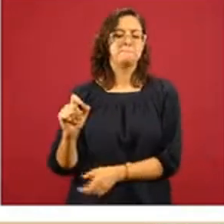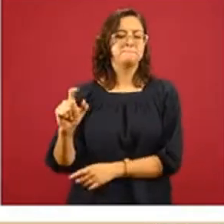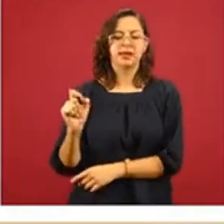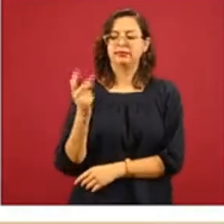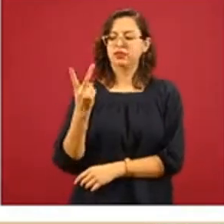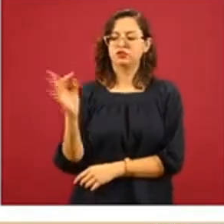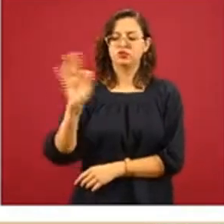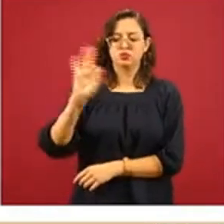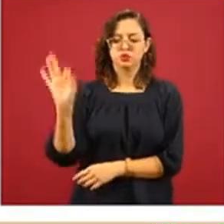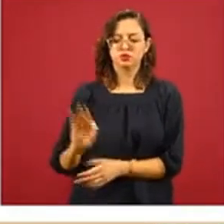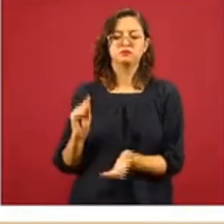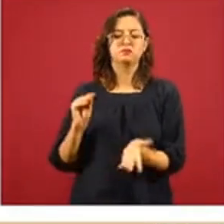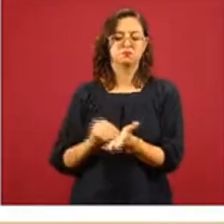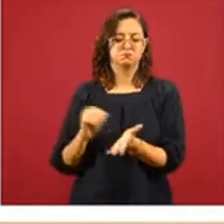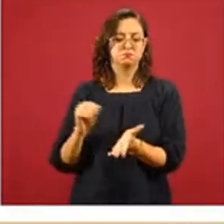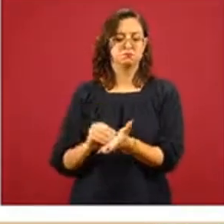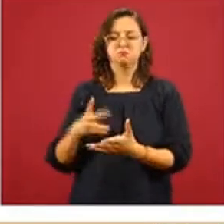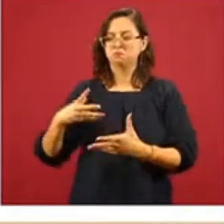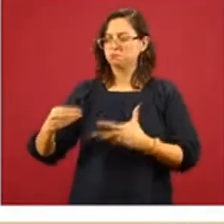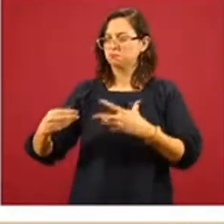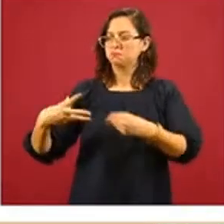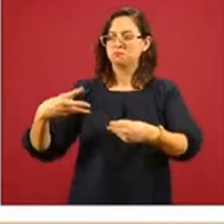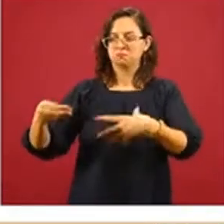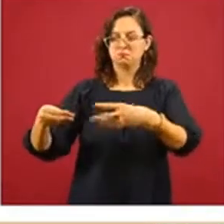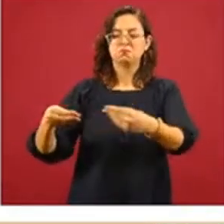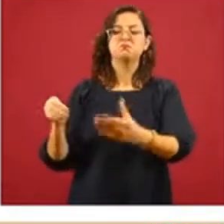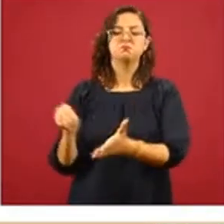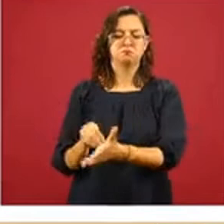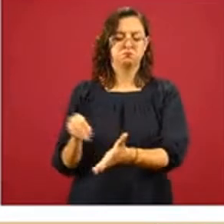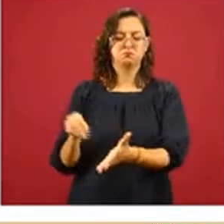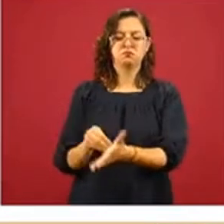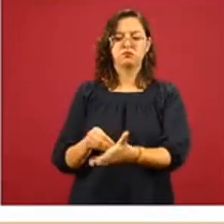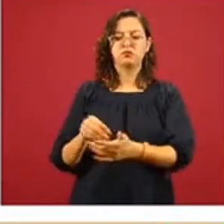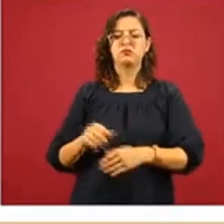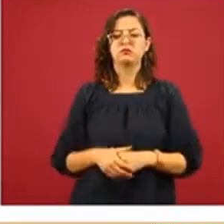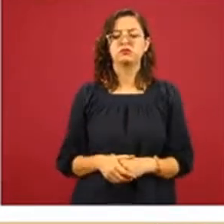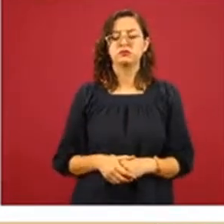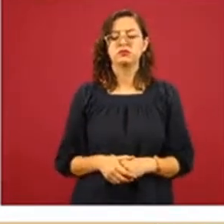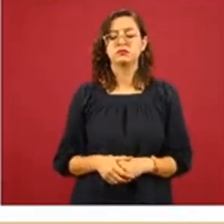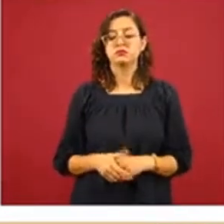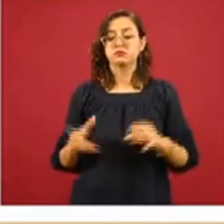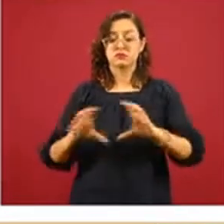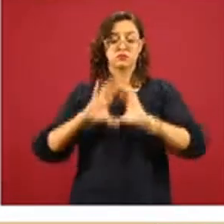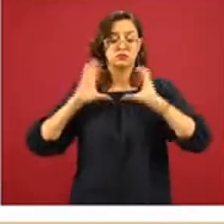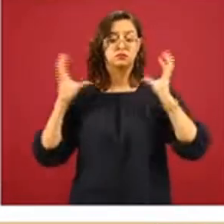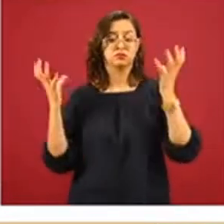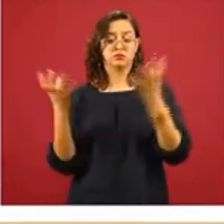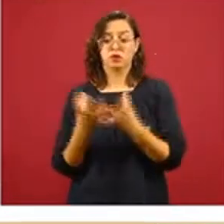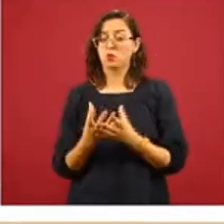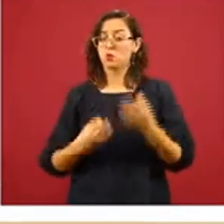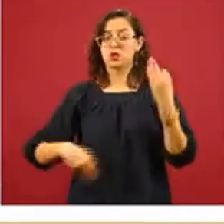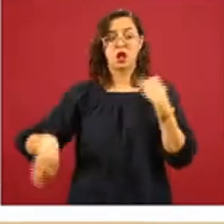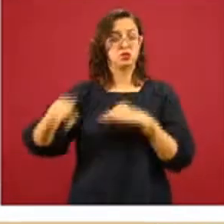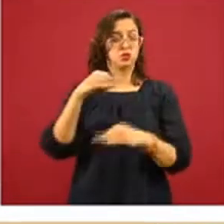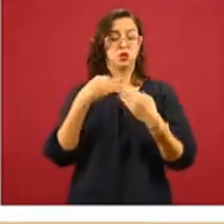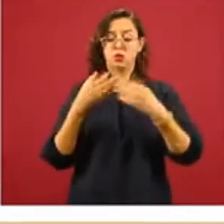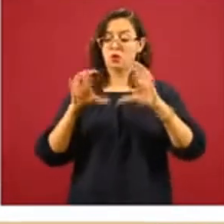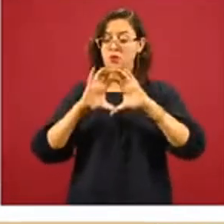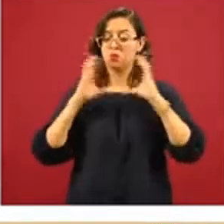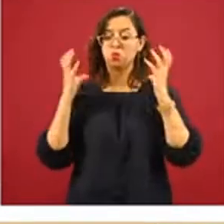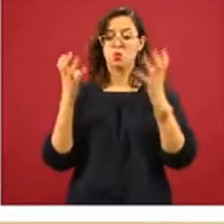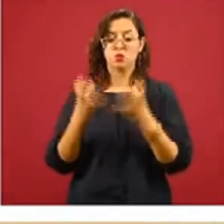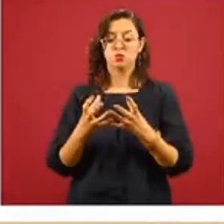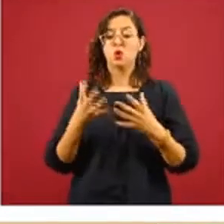14 días y que por lo tanto representan la pandemia, en este caso activa, porque es a nivel mundial de todos